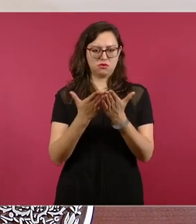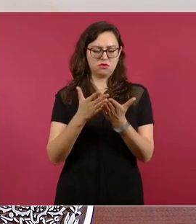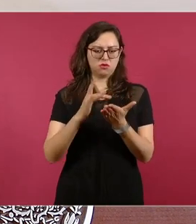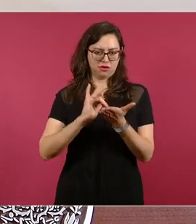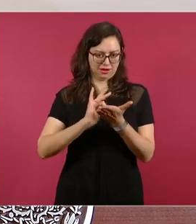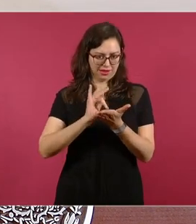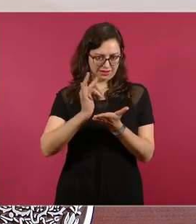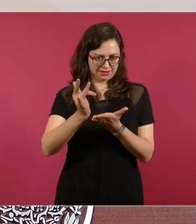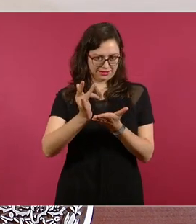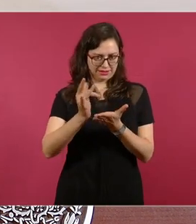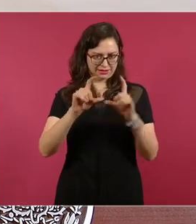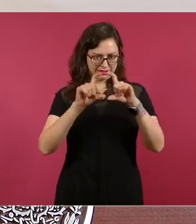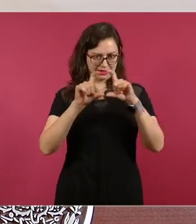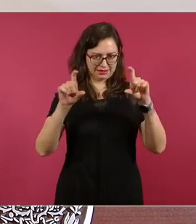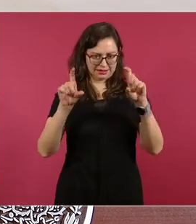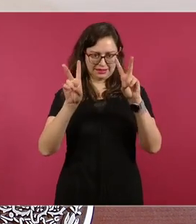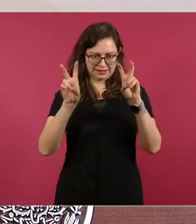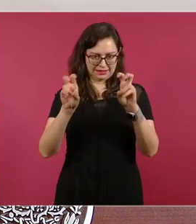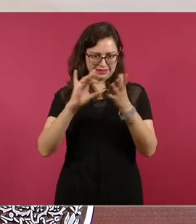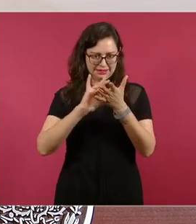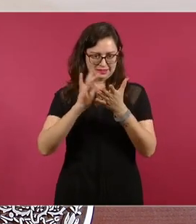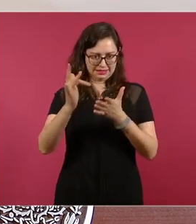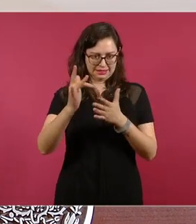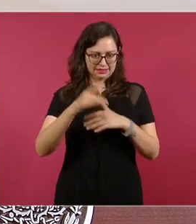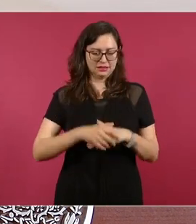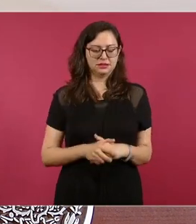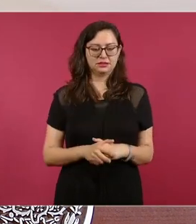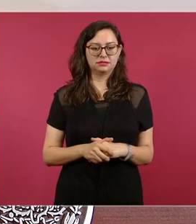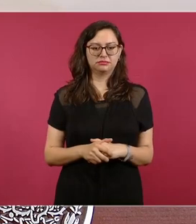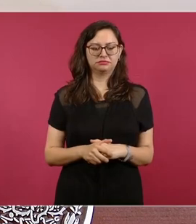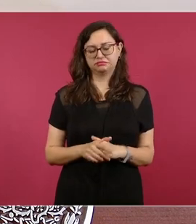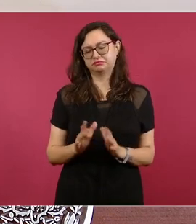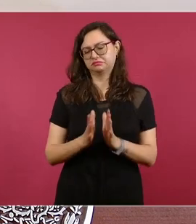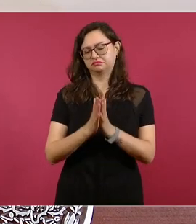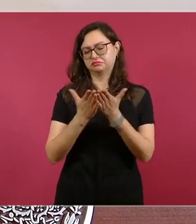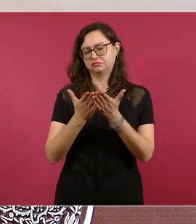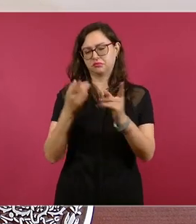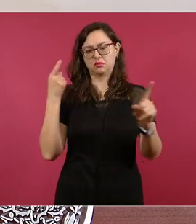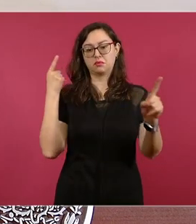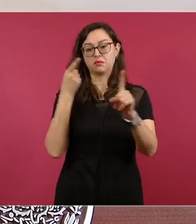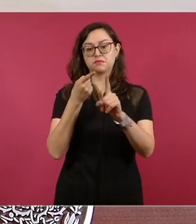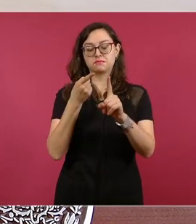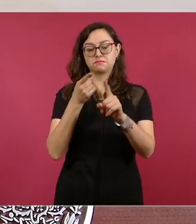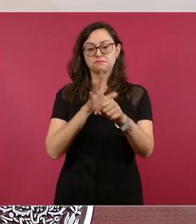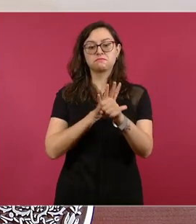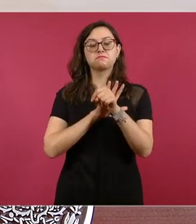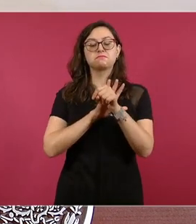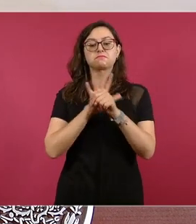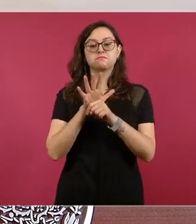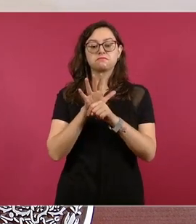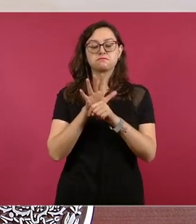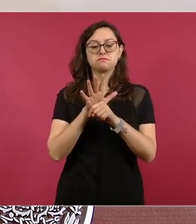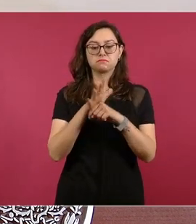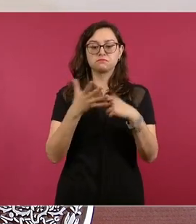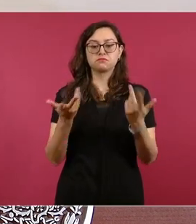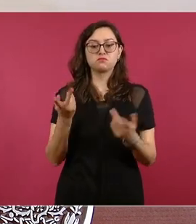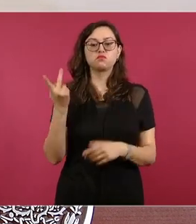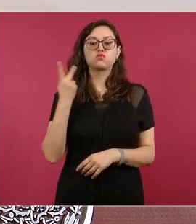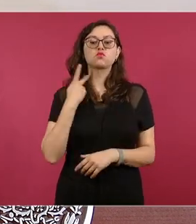que trata sobre el humanismo mexicano, que tiene, como he venido